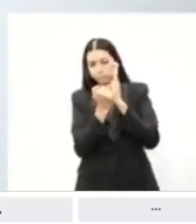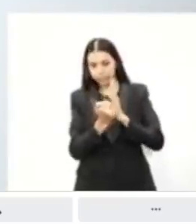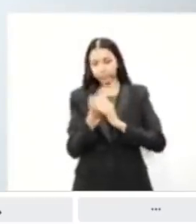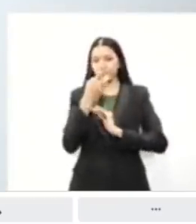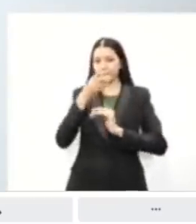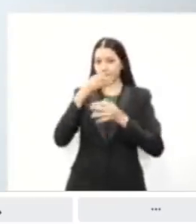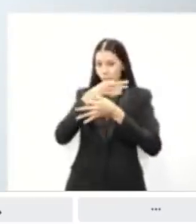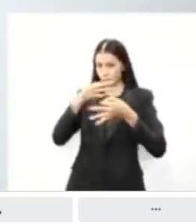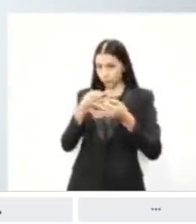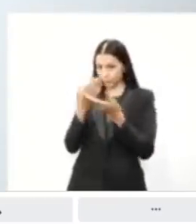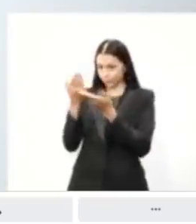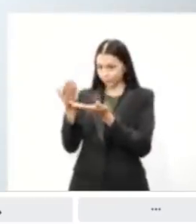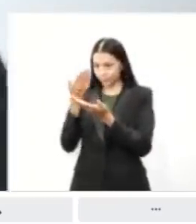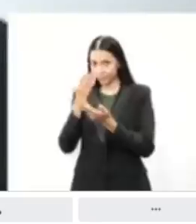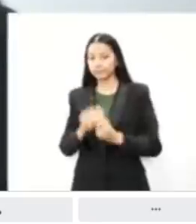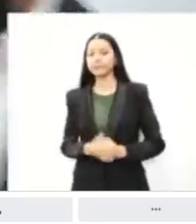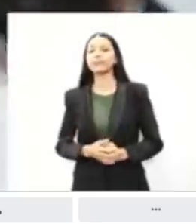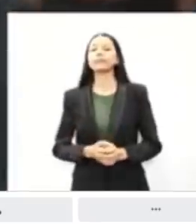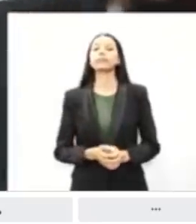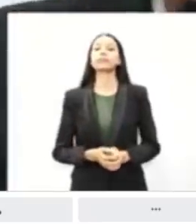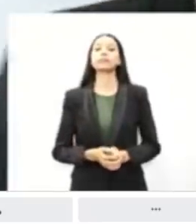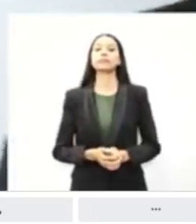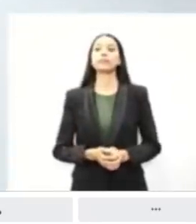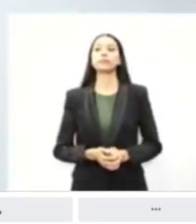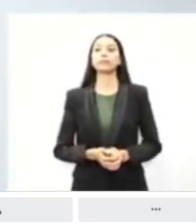de esta información. Adelante, secretaria.